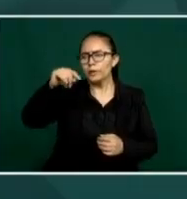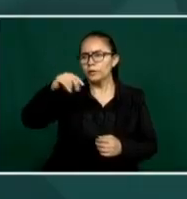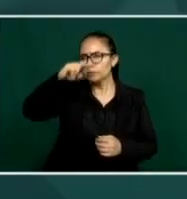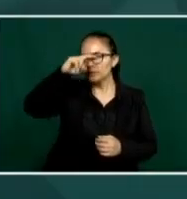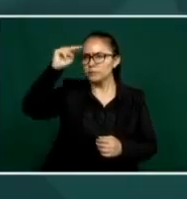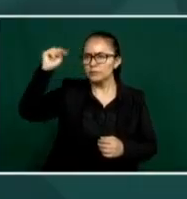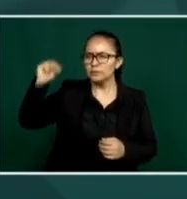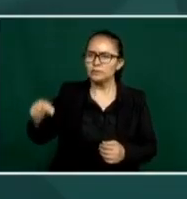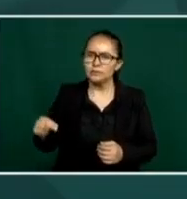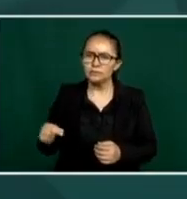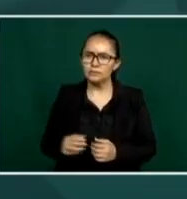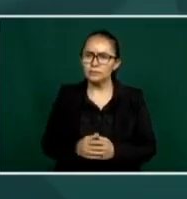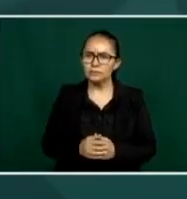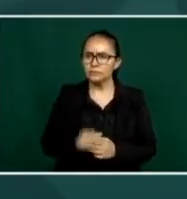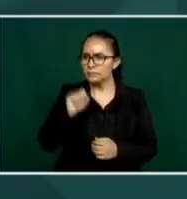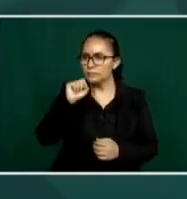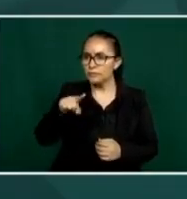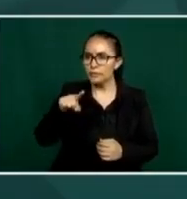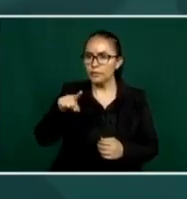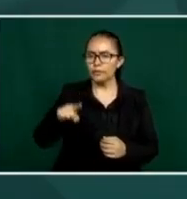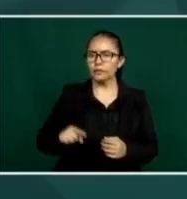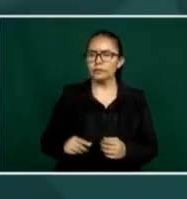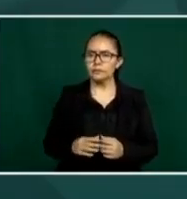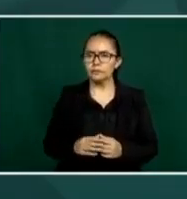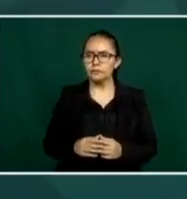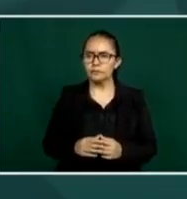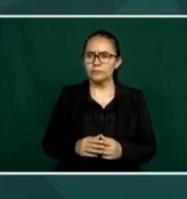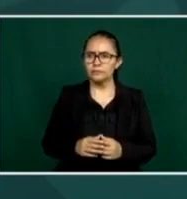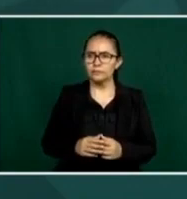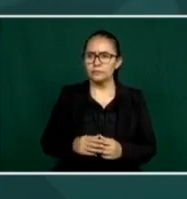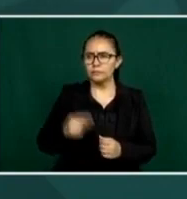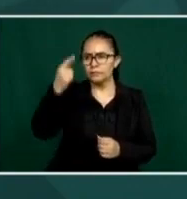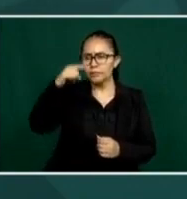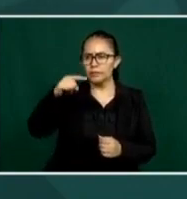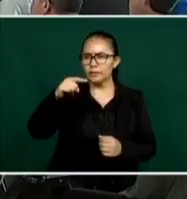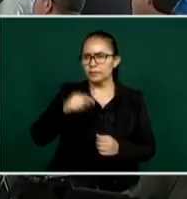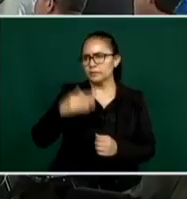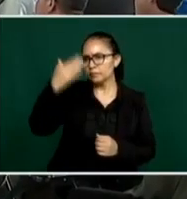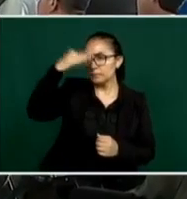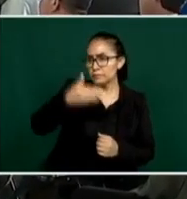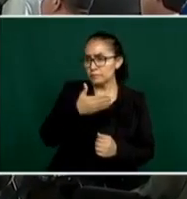pero también para que se sepa